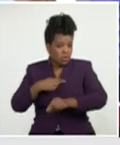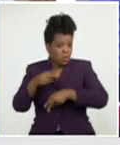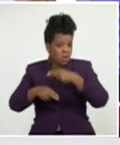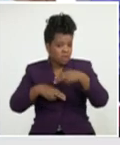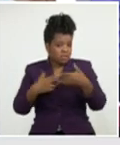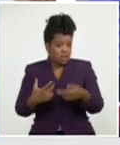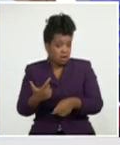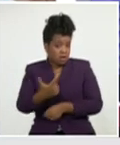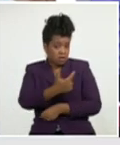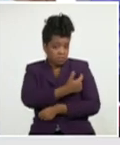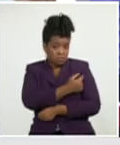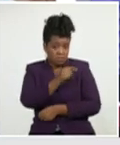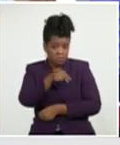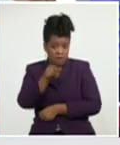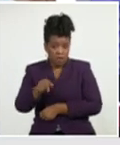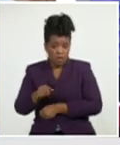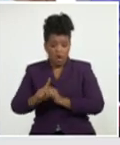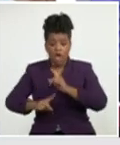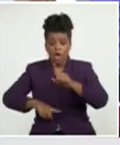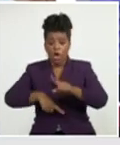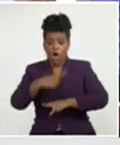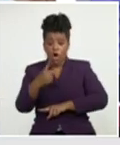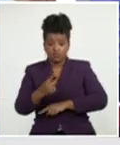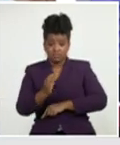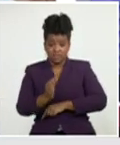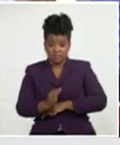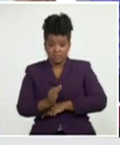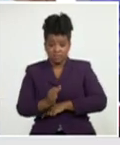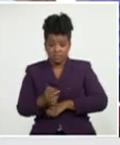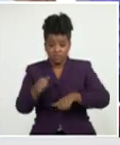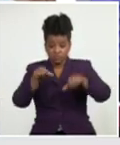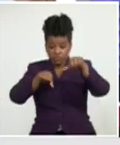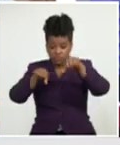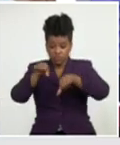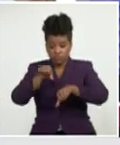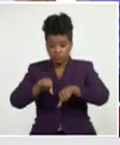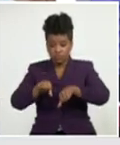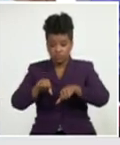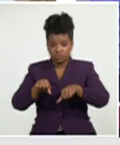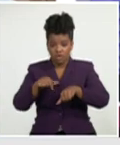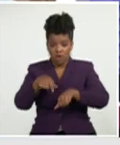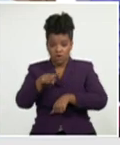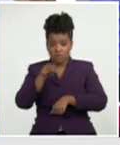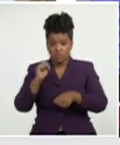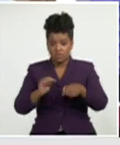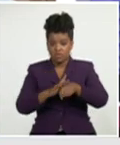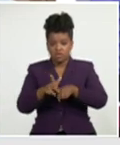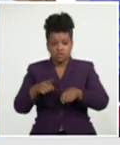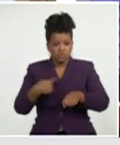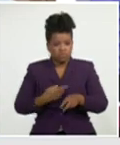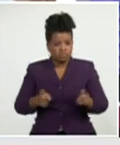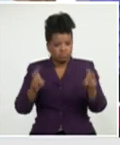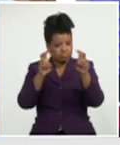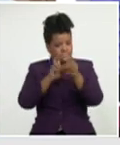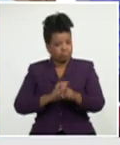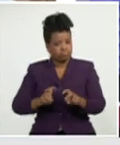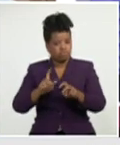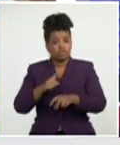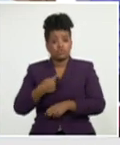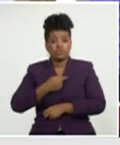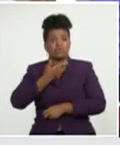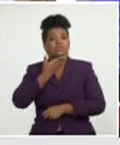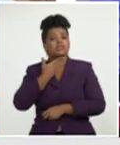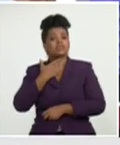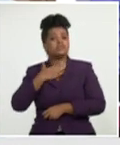a la cepa o a la proteína mutada para ver el reconocimiento. O sea, lo estamos estudiando. Nosotros aspiramos, como ha ocurrido con otras